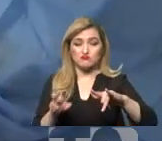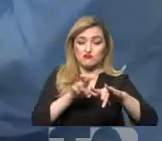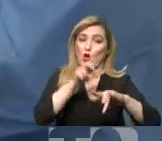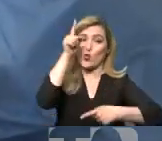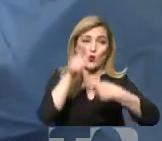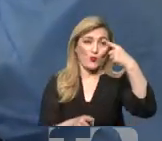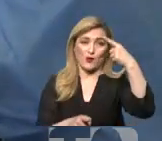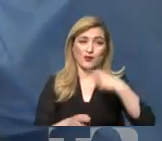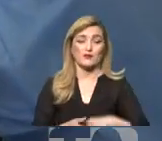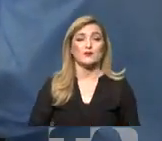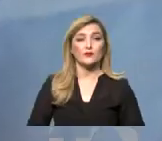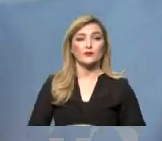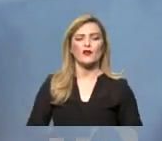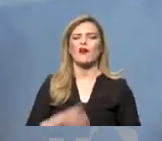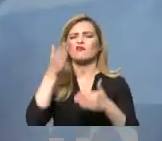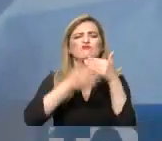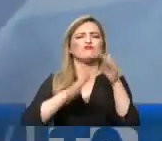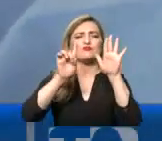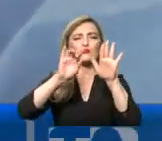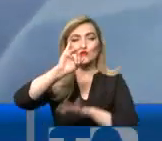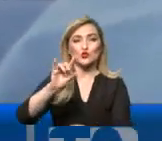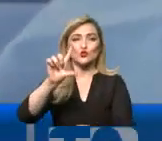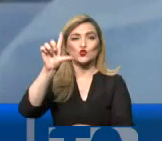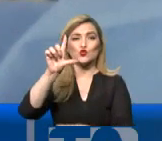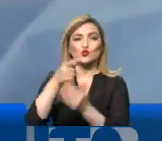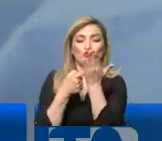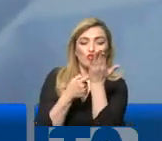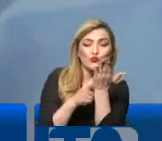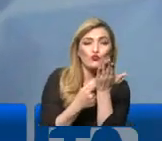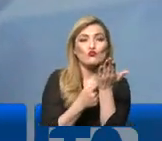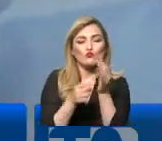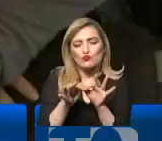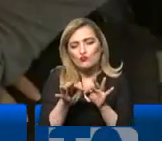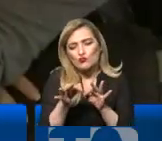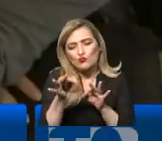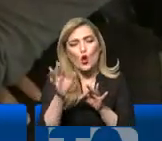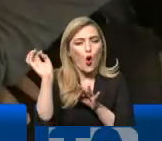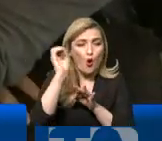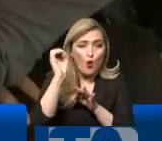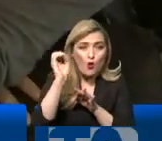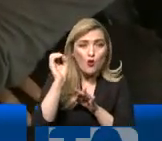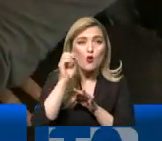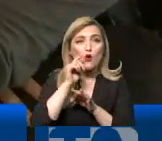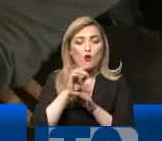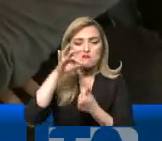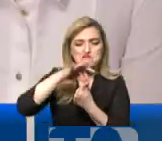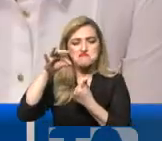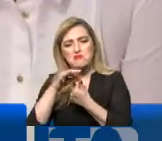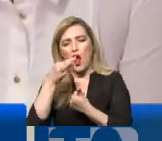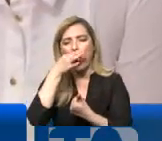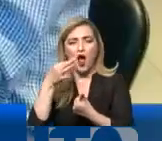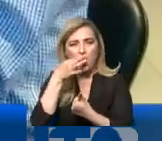esta medida regirá hasta el 6 de julio en donde se analizará su extensión o se daría paso a pruebas aleatorias